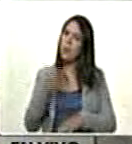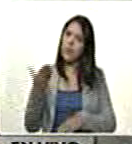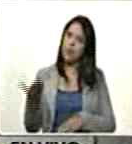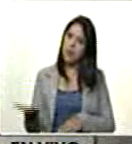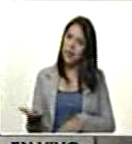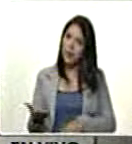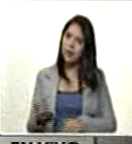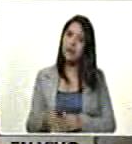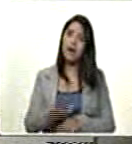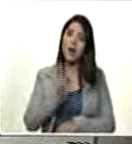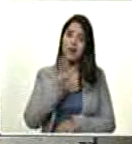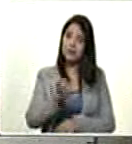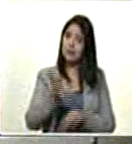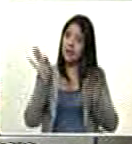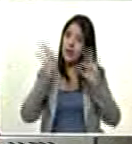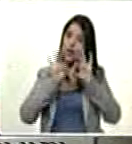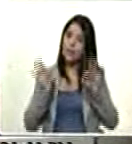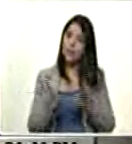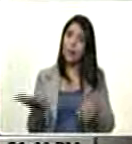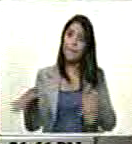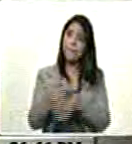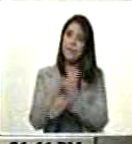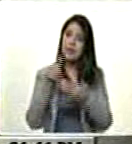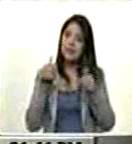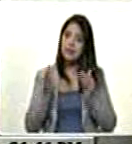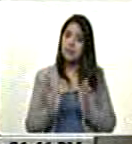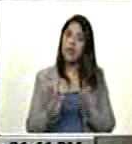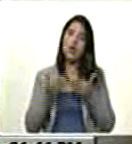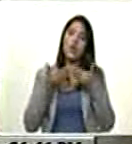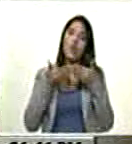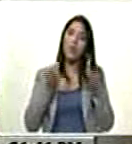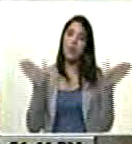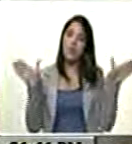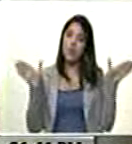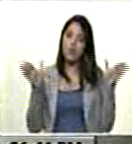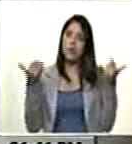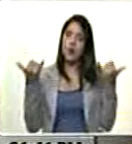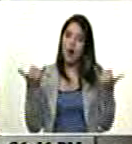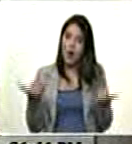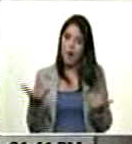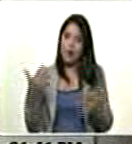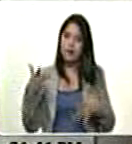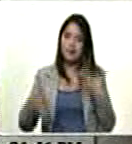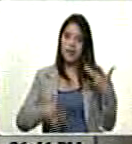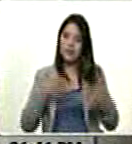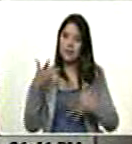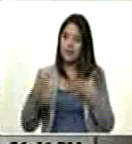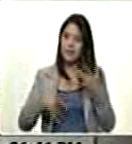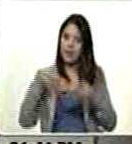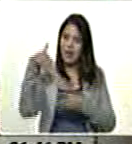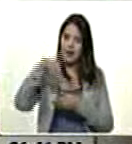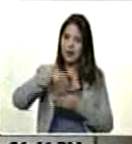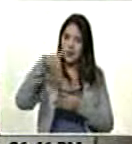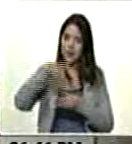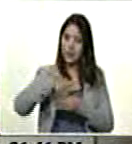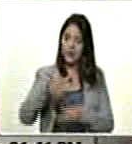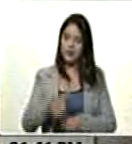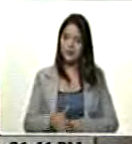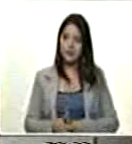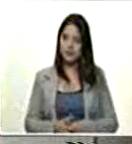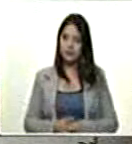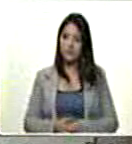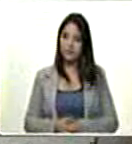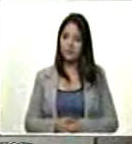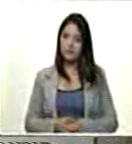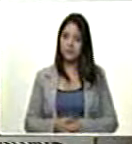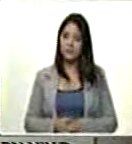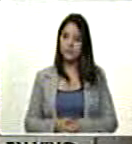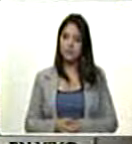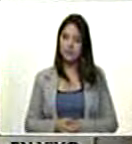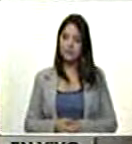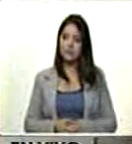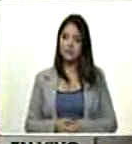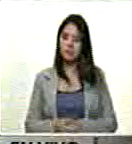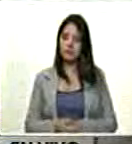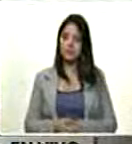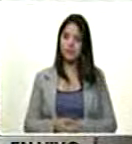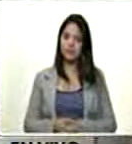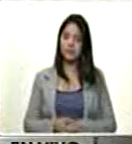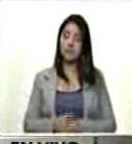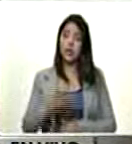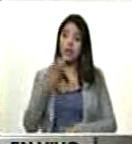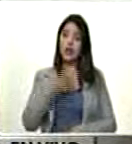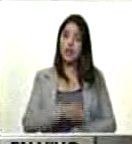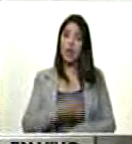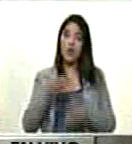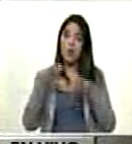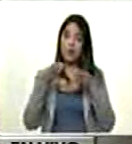la función del Ministerio Público en esta actividad electoral. El abordaje de la comisión